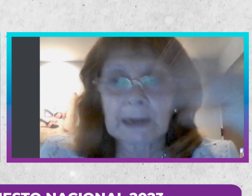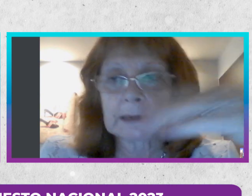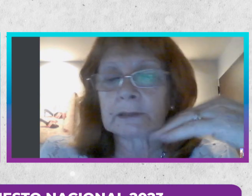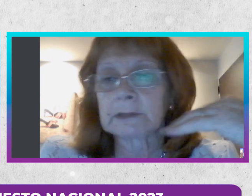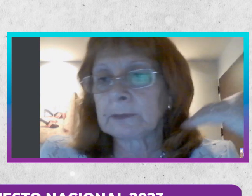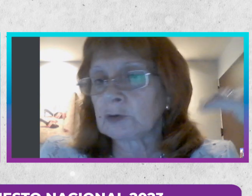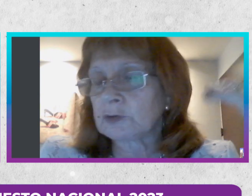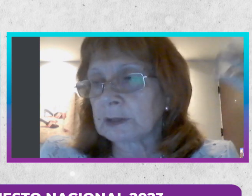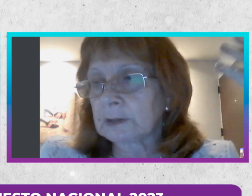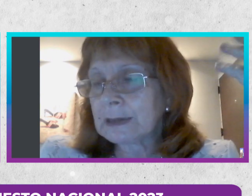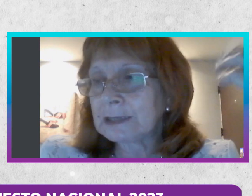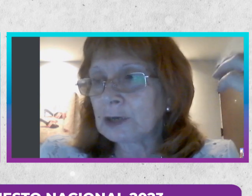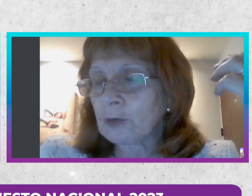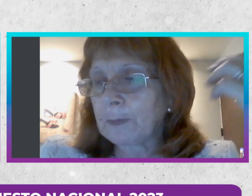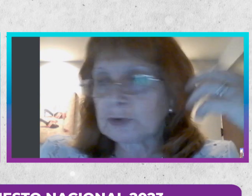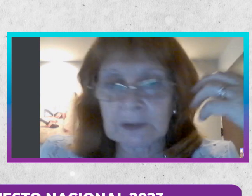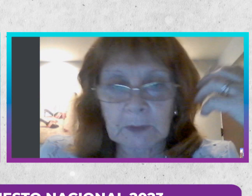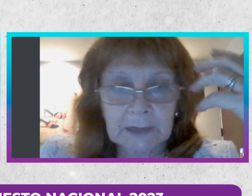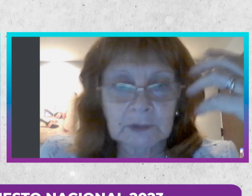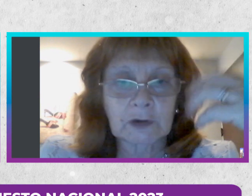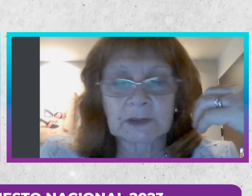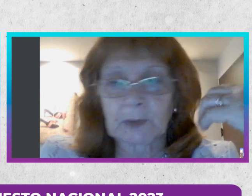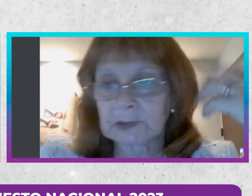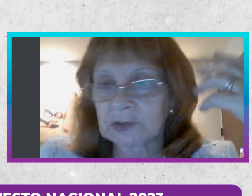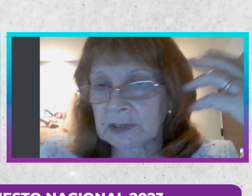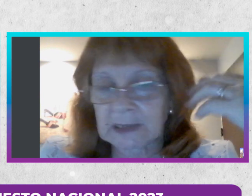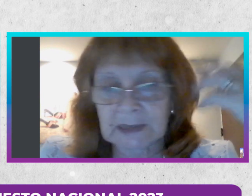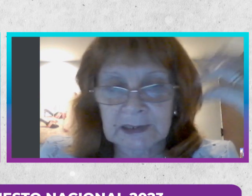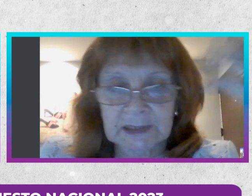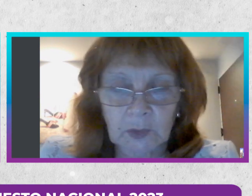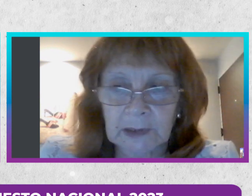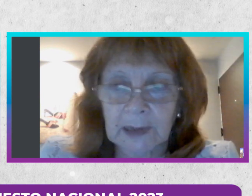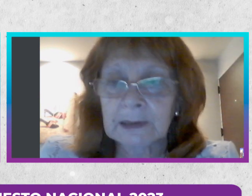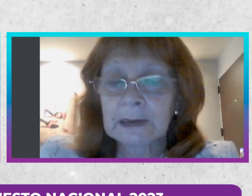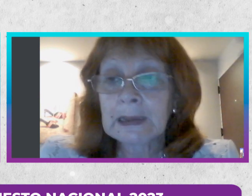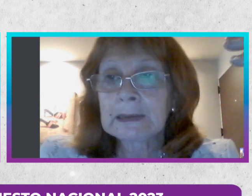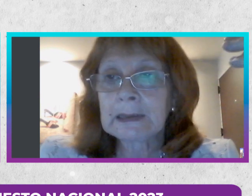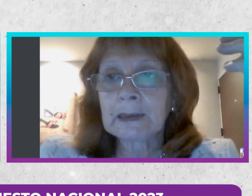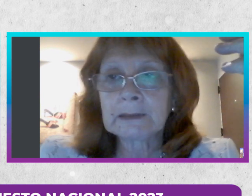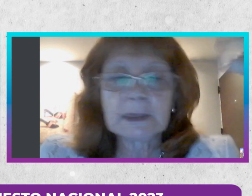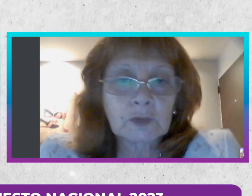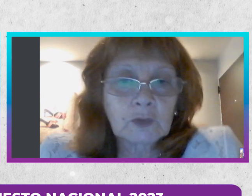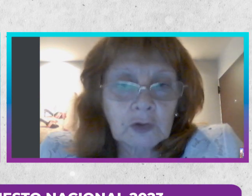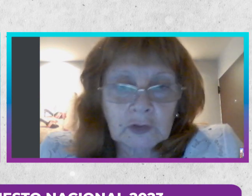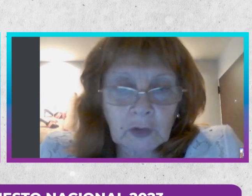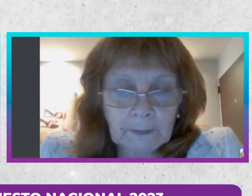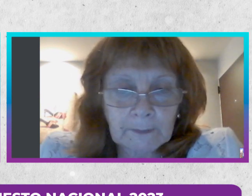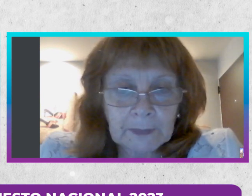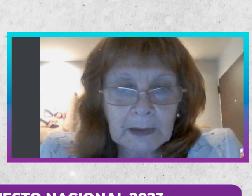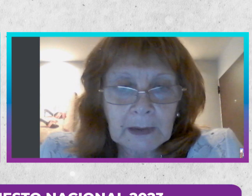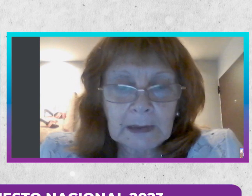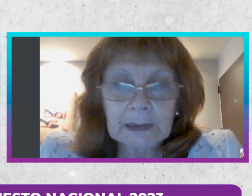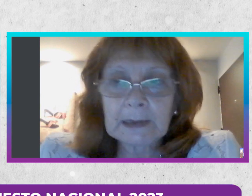que vuelan y en términos de los procedimientos, las evaluaciones de calidad y seguridad, que tienen un